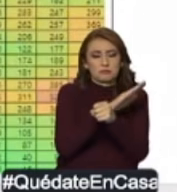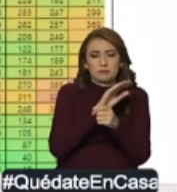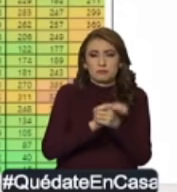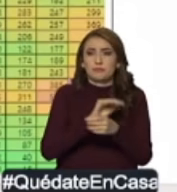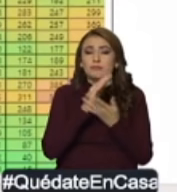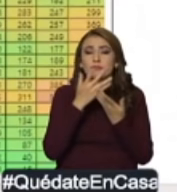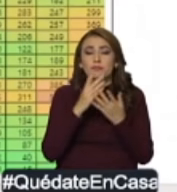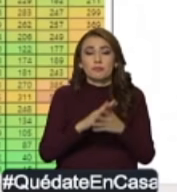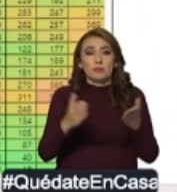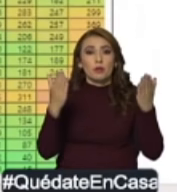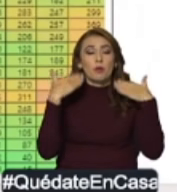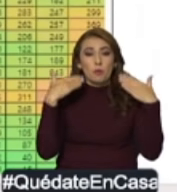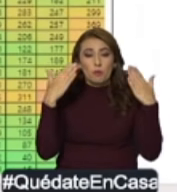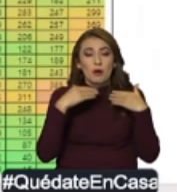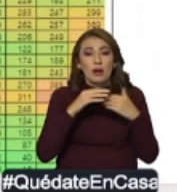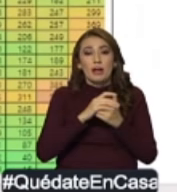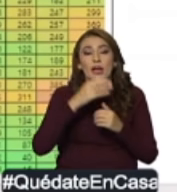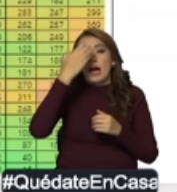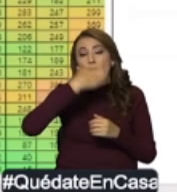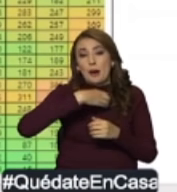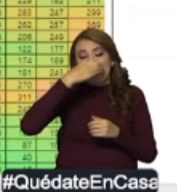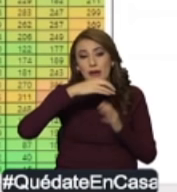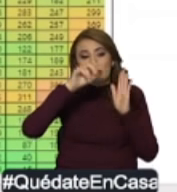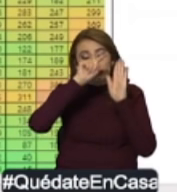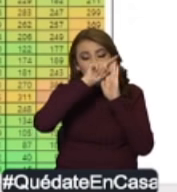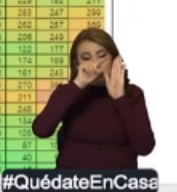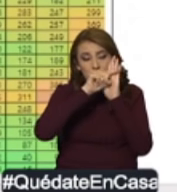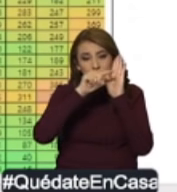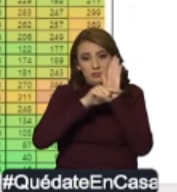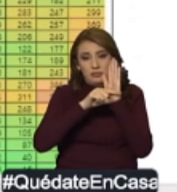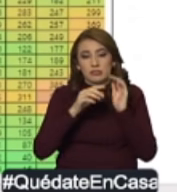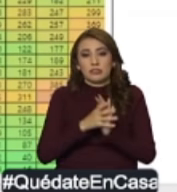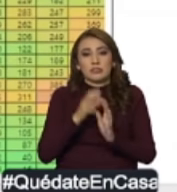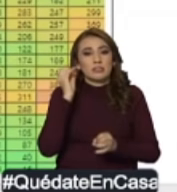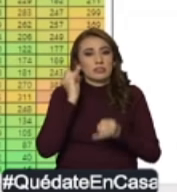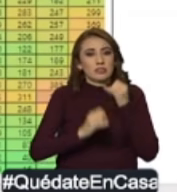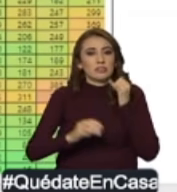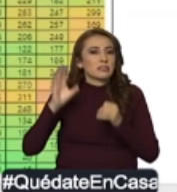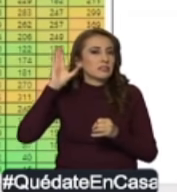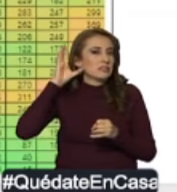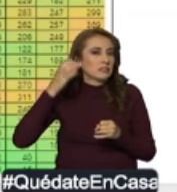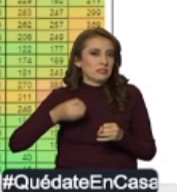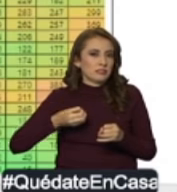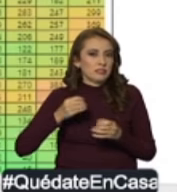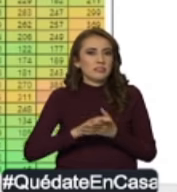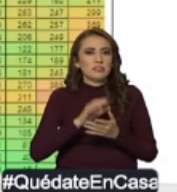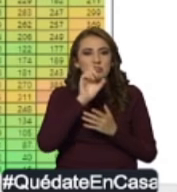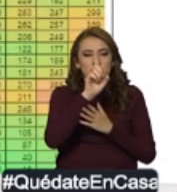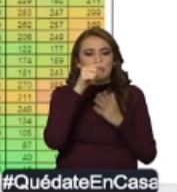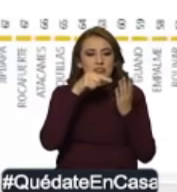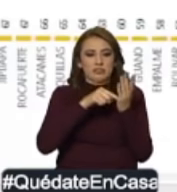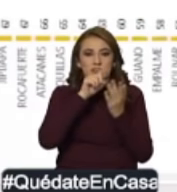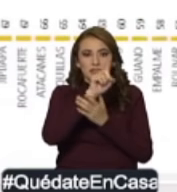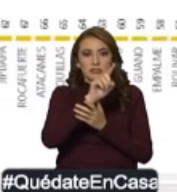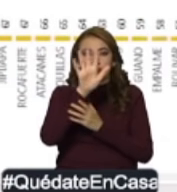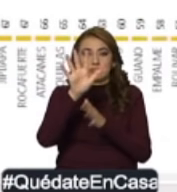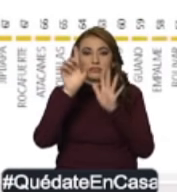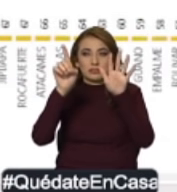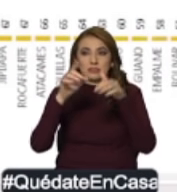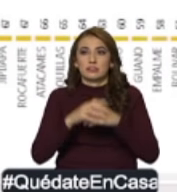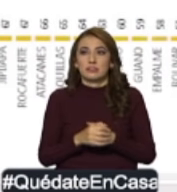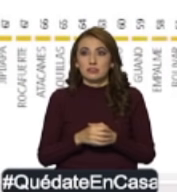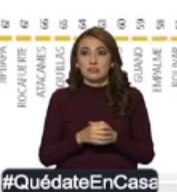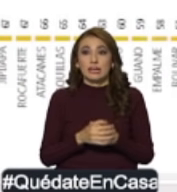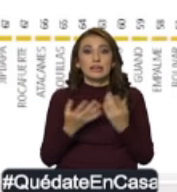Guayaquil con 3.005, después Ambato con 1.354 y Cuenca con 1.156. Vamos,